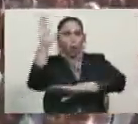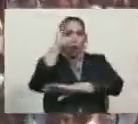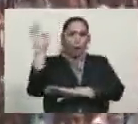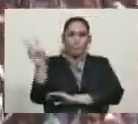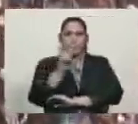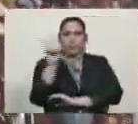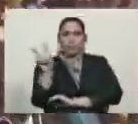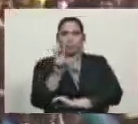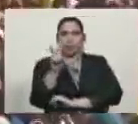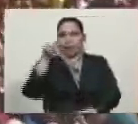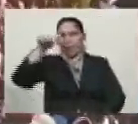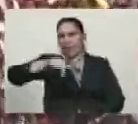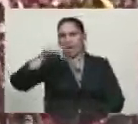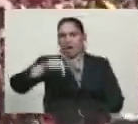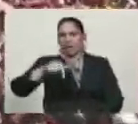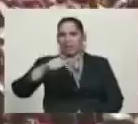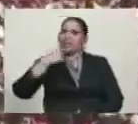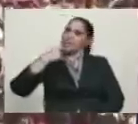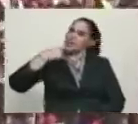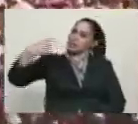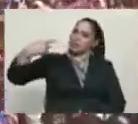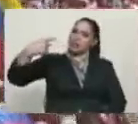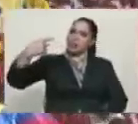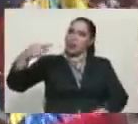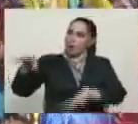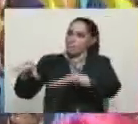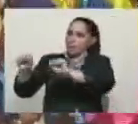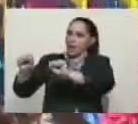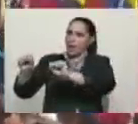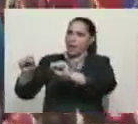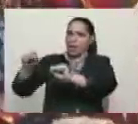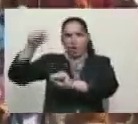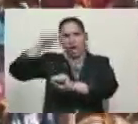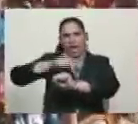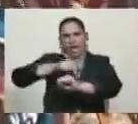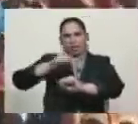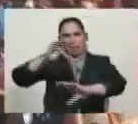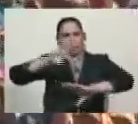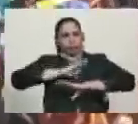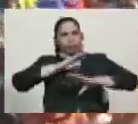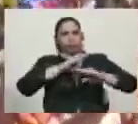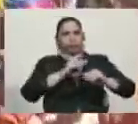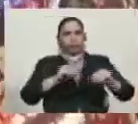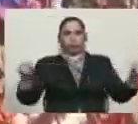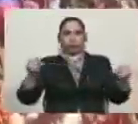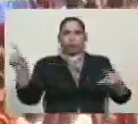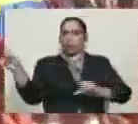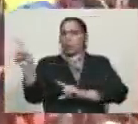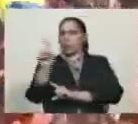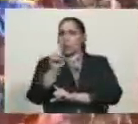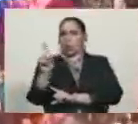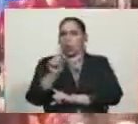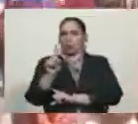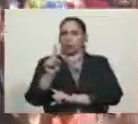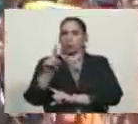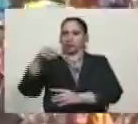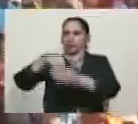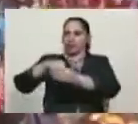tomando sus ingresos me animé m